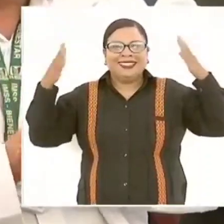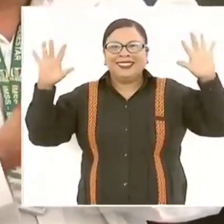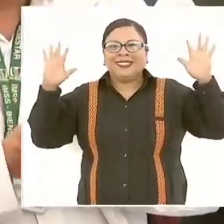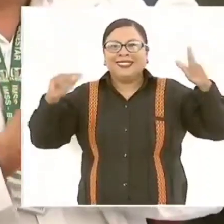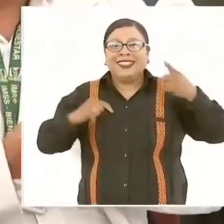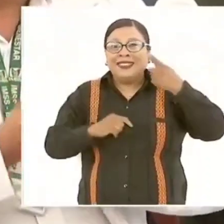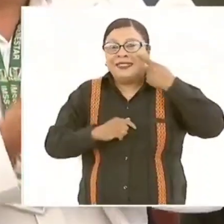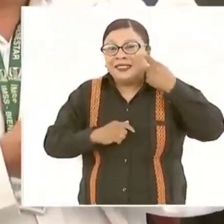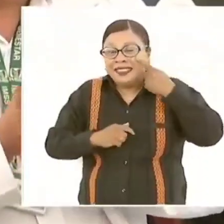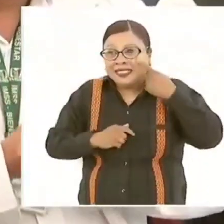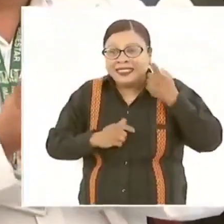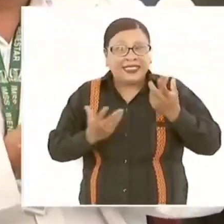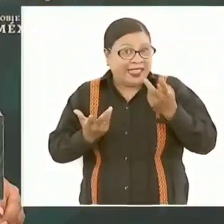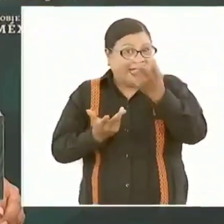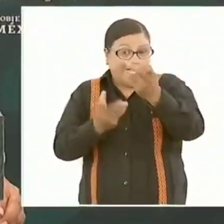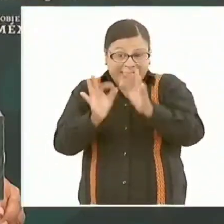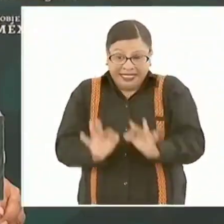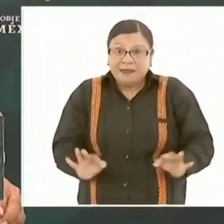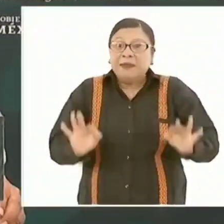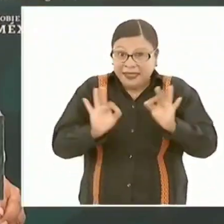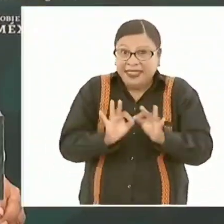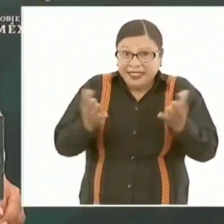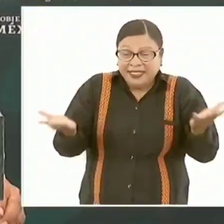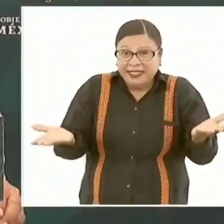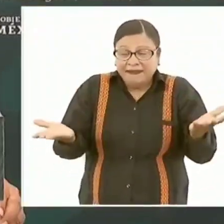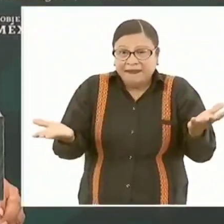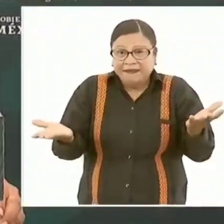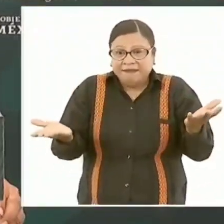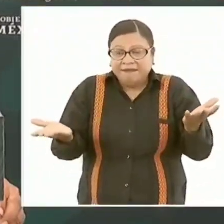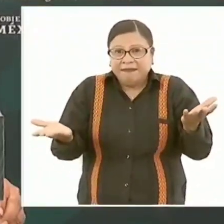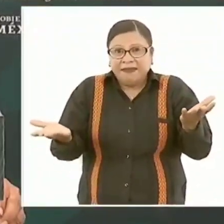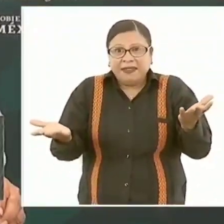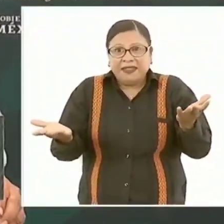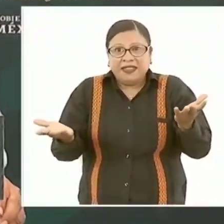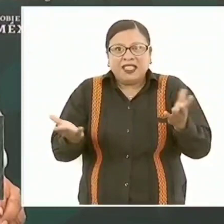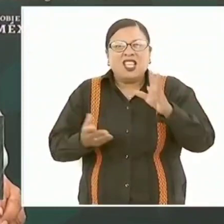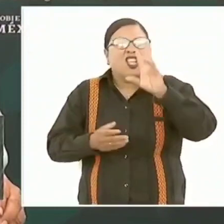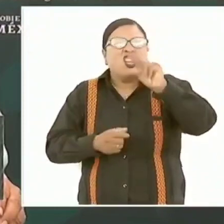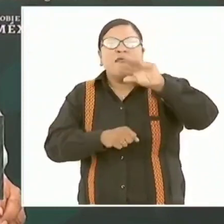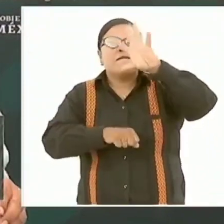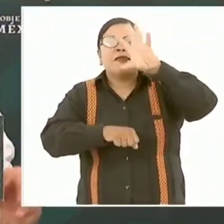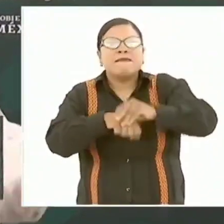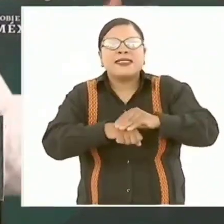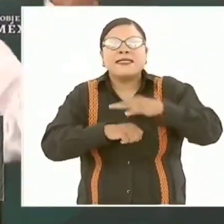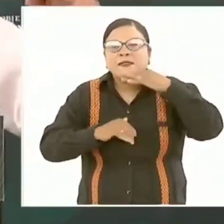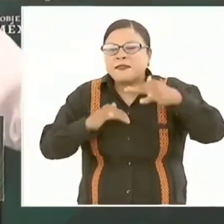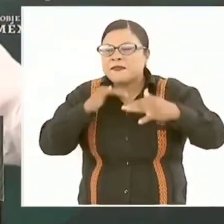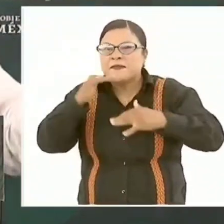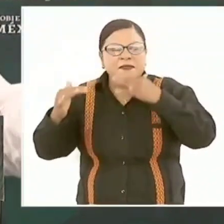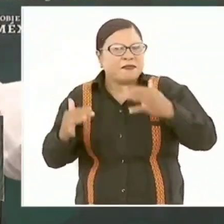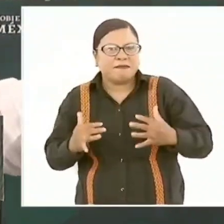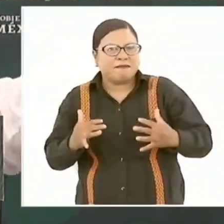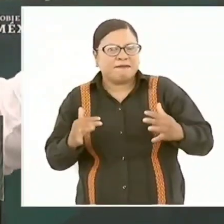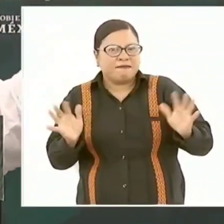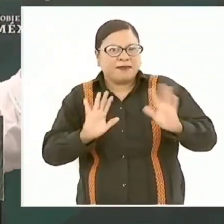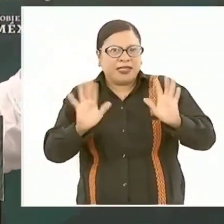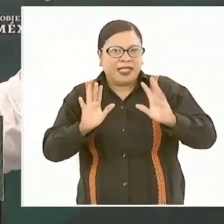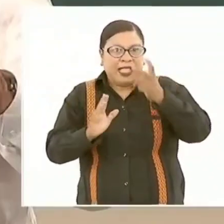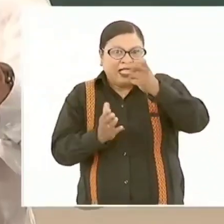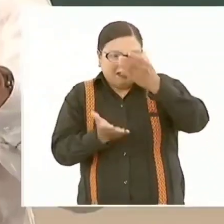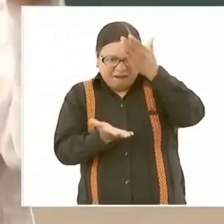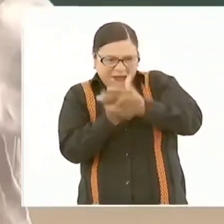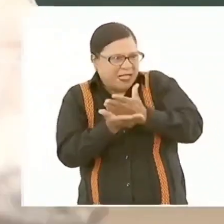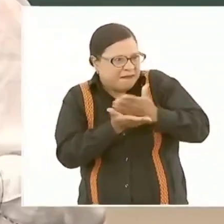Fíjense la importancia que tiene no permitir la corrupción. Si no se permite la